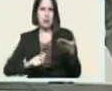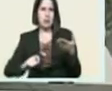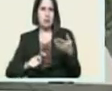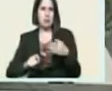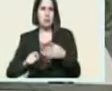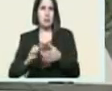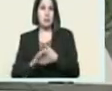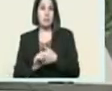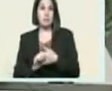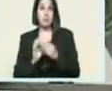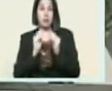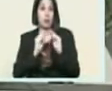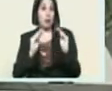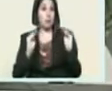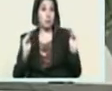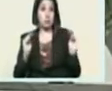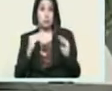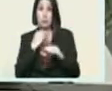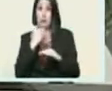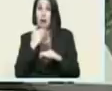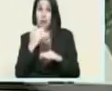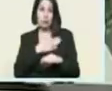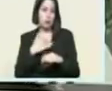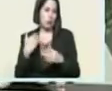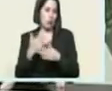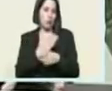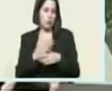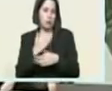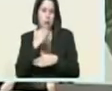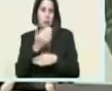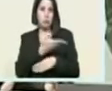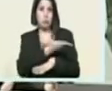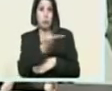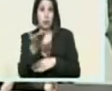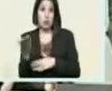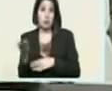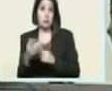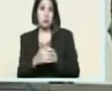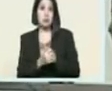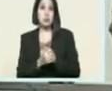Y anunció algo que, bueno, yo quiero compartir con ustedes.